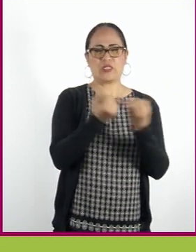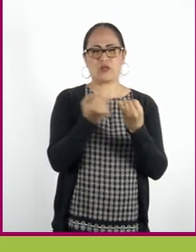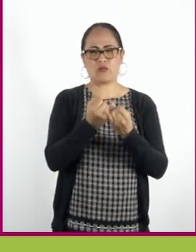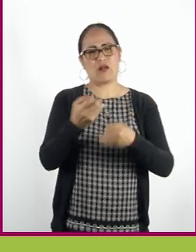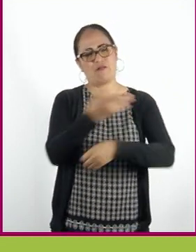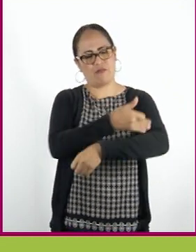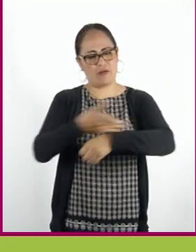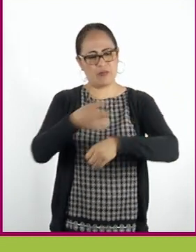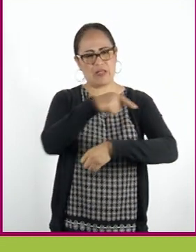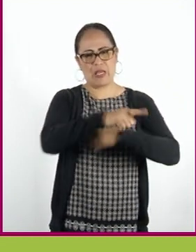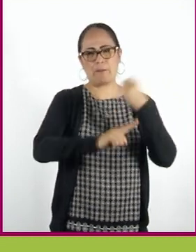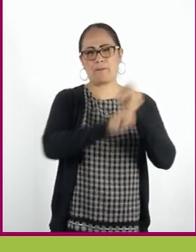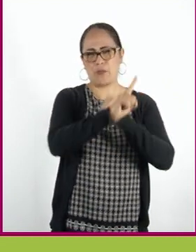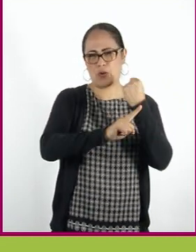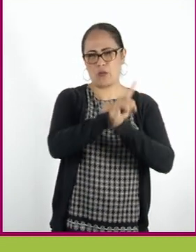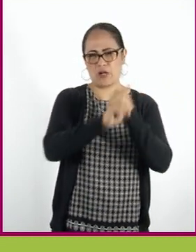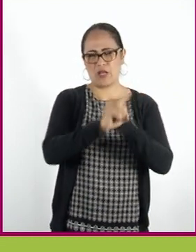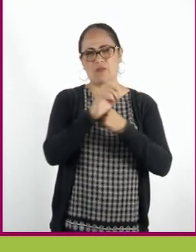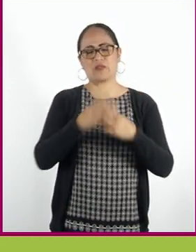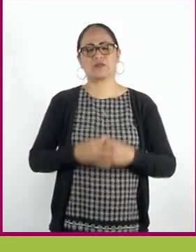y sociales que se generan.